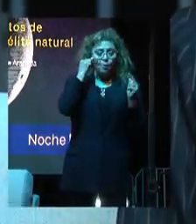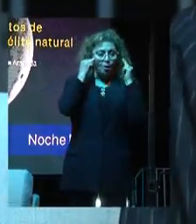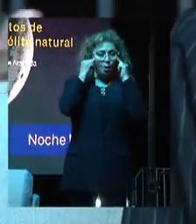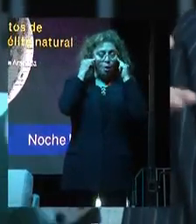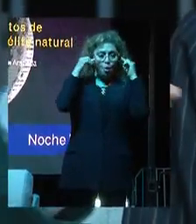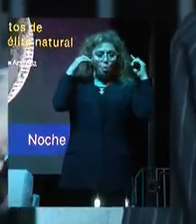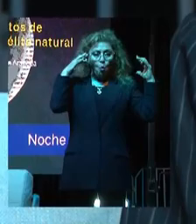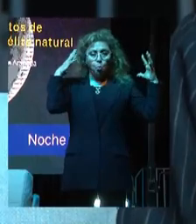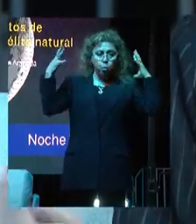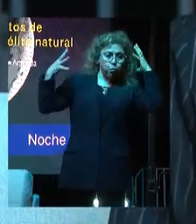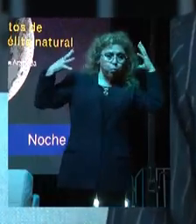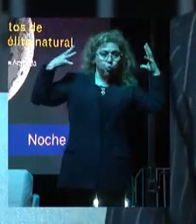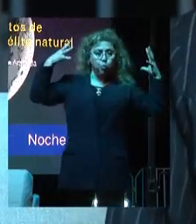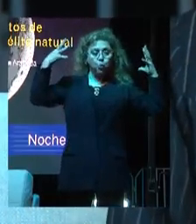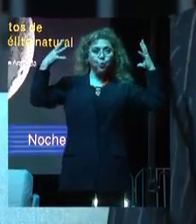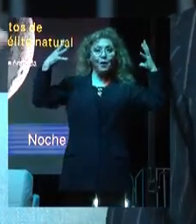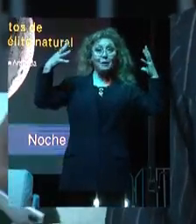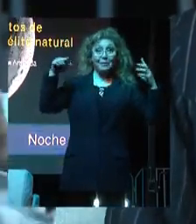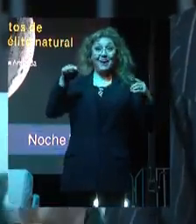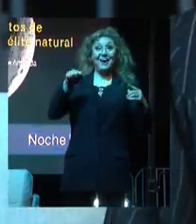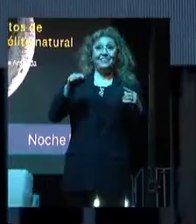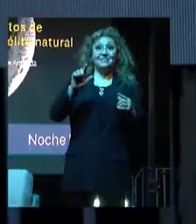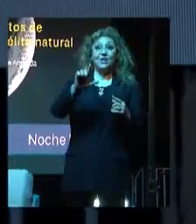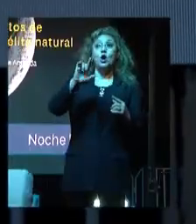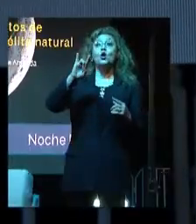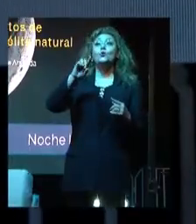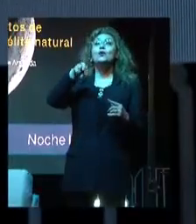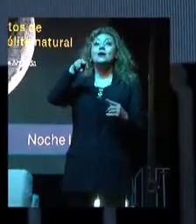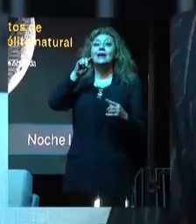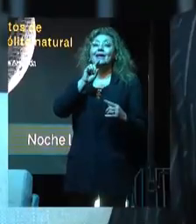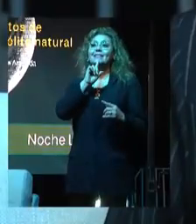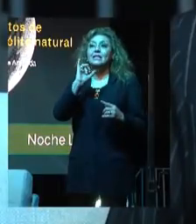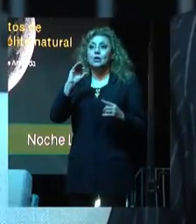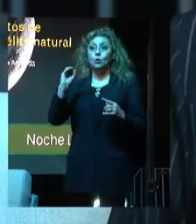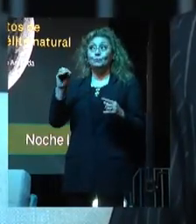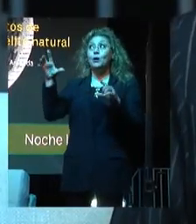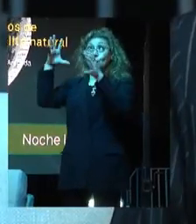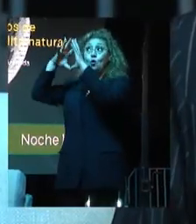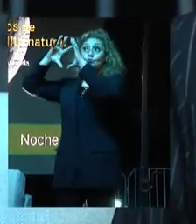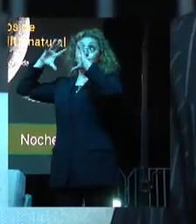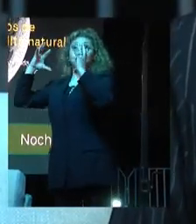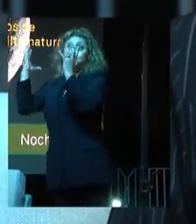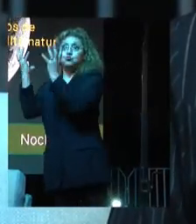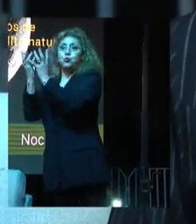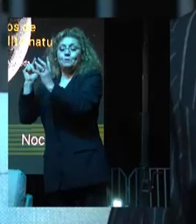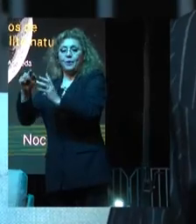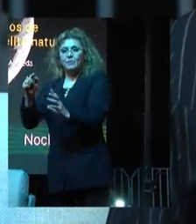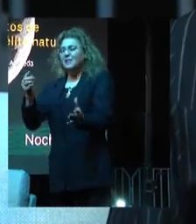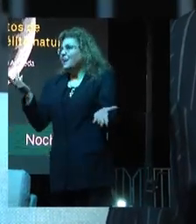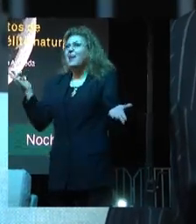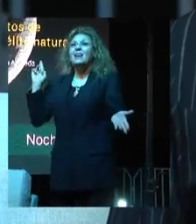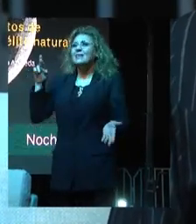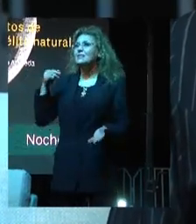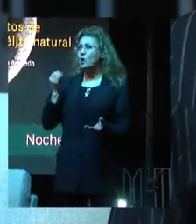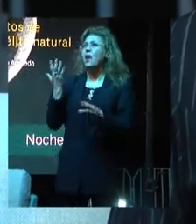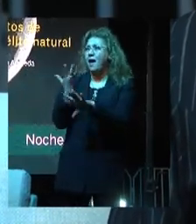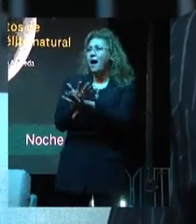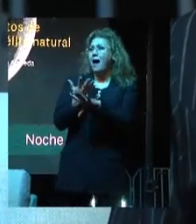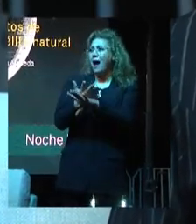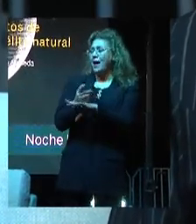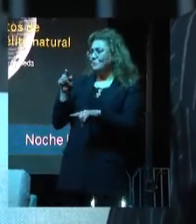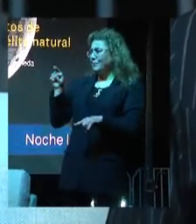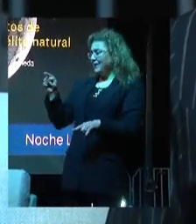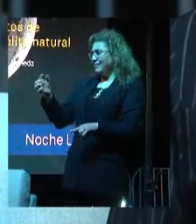viene lunático, viene de luna. Entonces, ¿hay alguna razón de ser para este